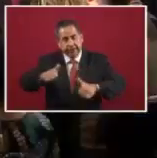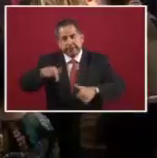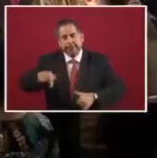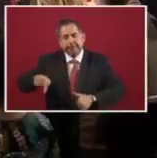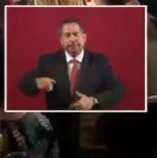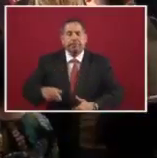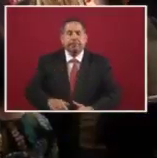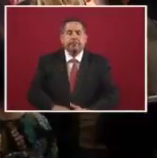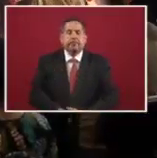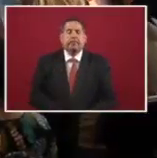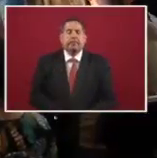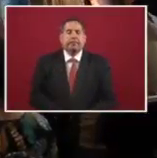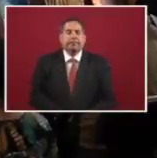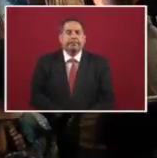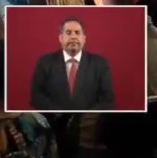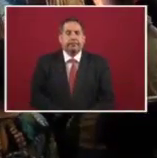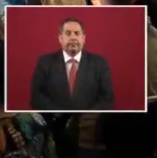causas.